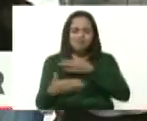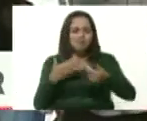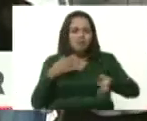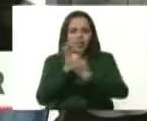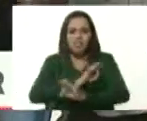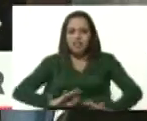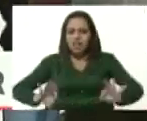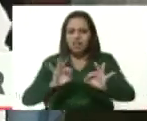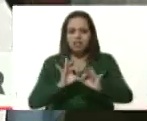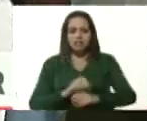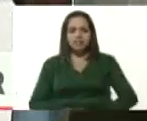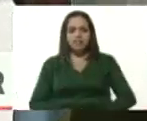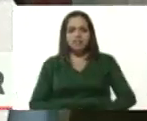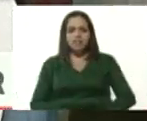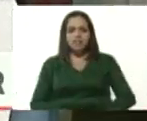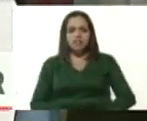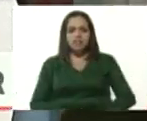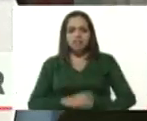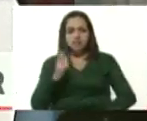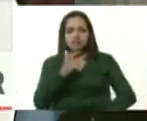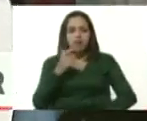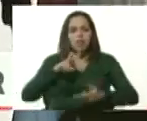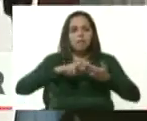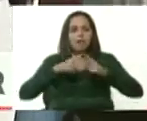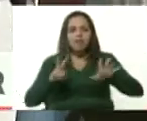cueste, la paz y la felicidad.